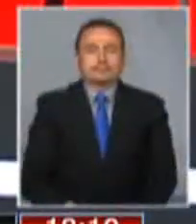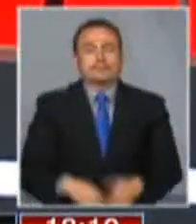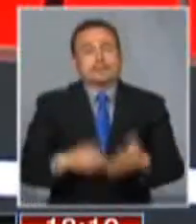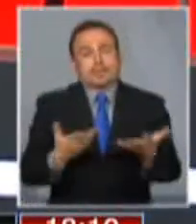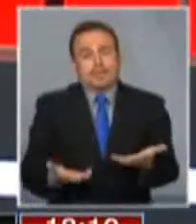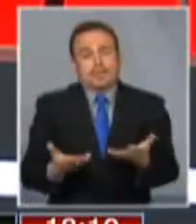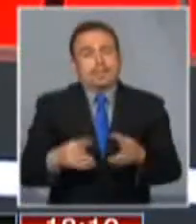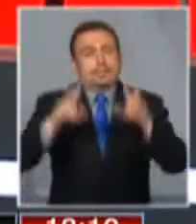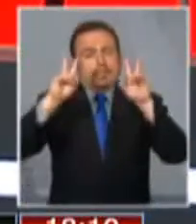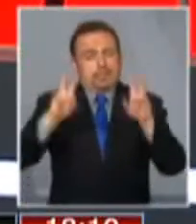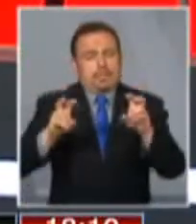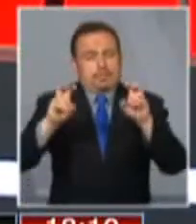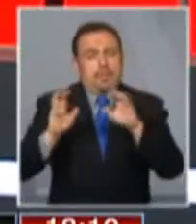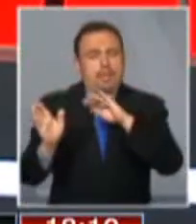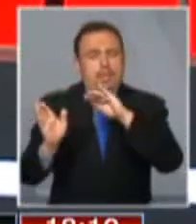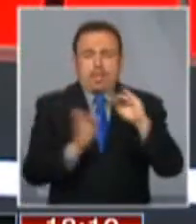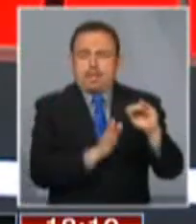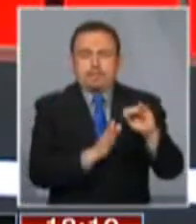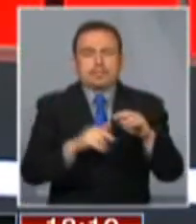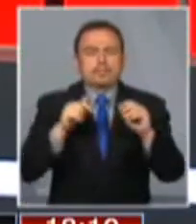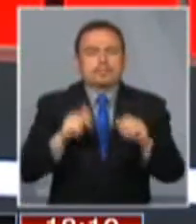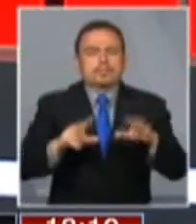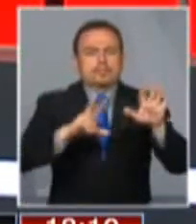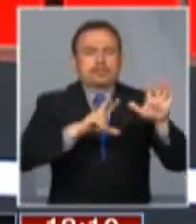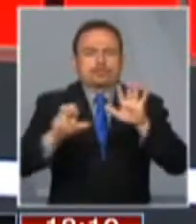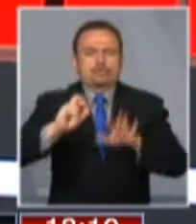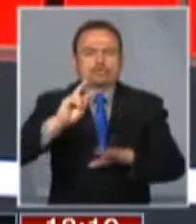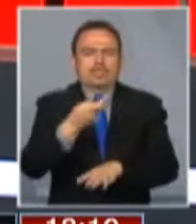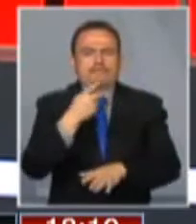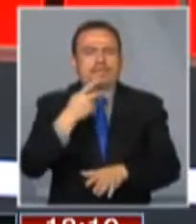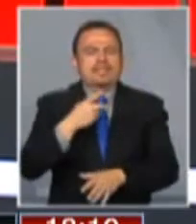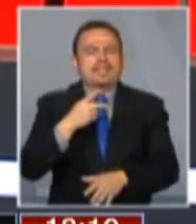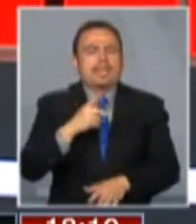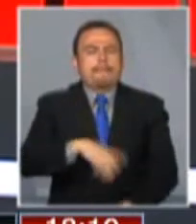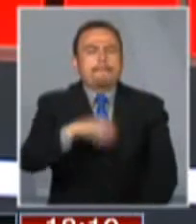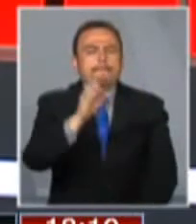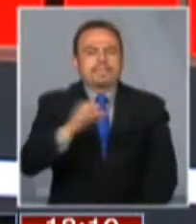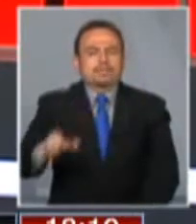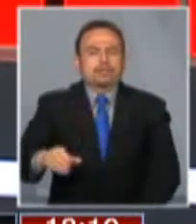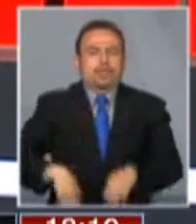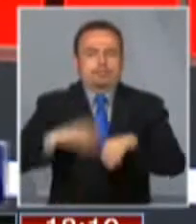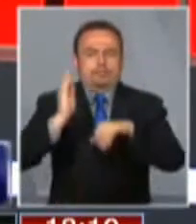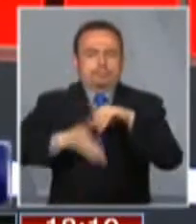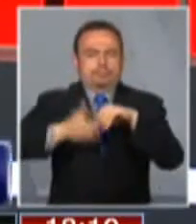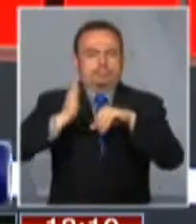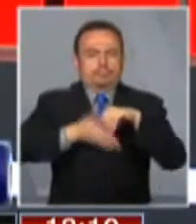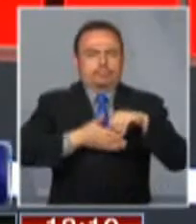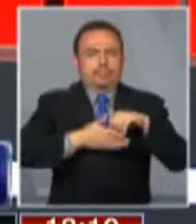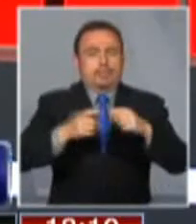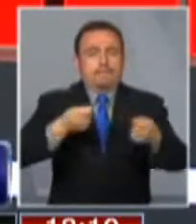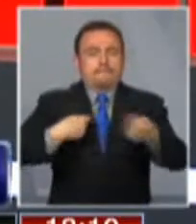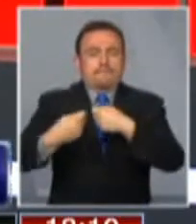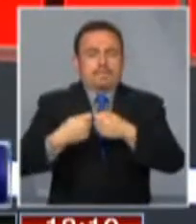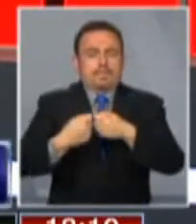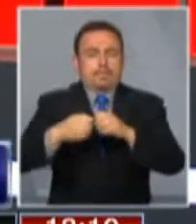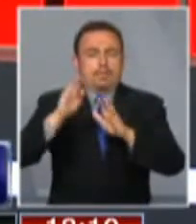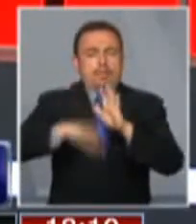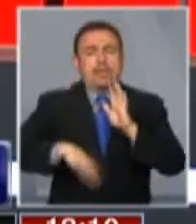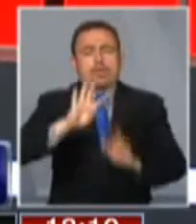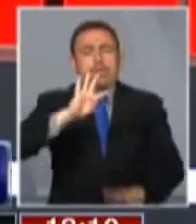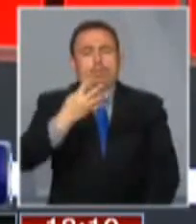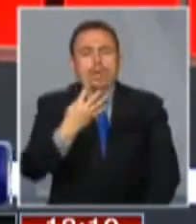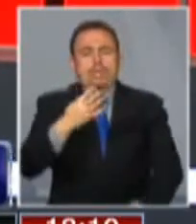Bueno, y vamos a cambiar de tema, que 820 personas hayan sido despedidas y que las ventas hayan bajado entre un 40